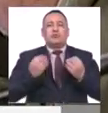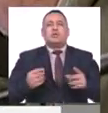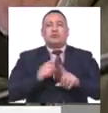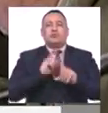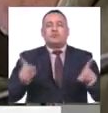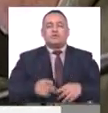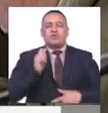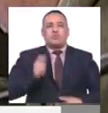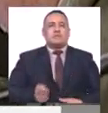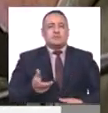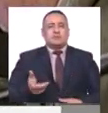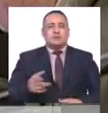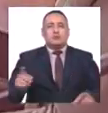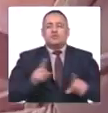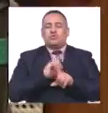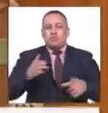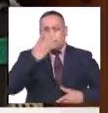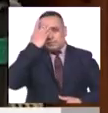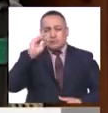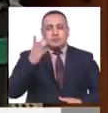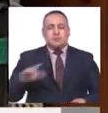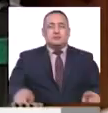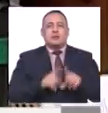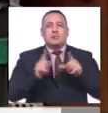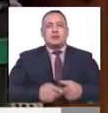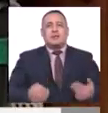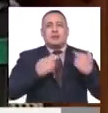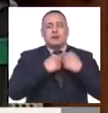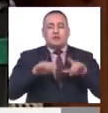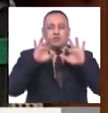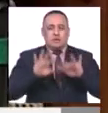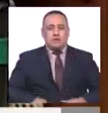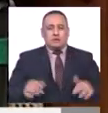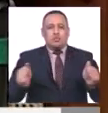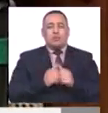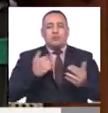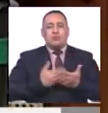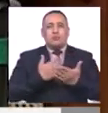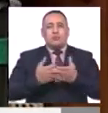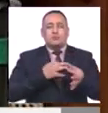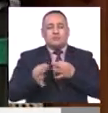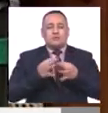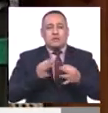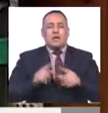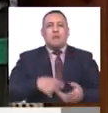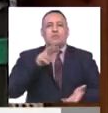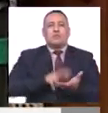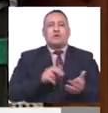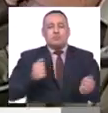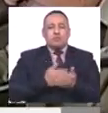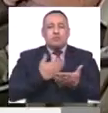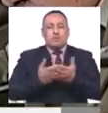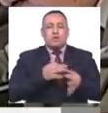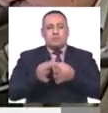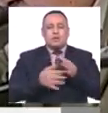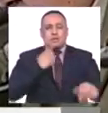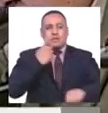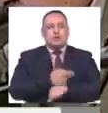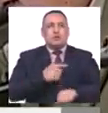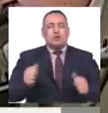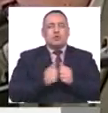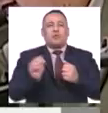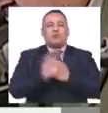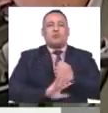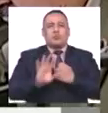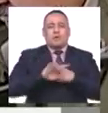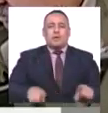es juez, no decide. Y con cargo a redacción, tras algunas propuestas, fue aprobado tipificar el delito de amenazas,